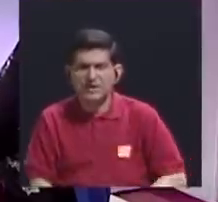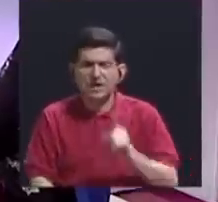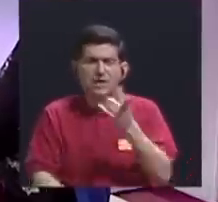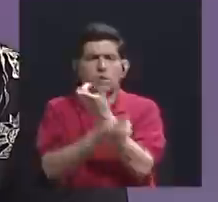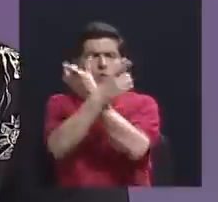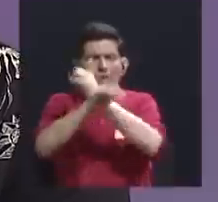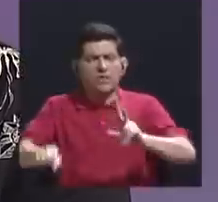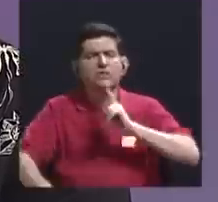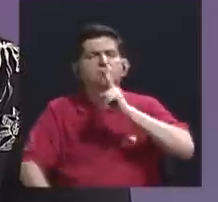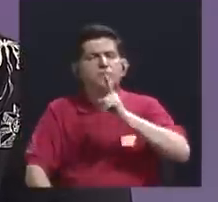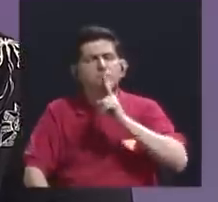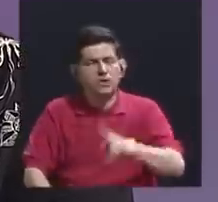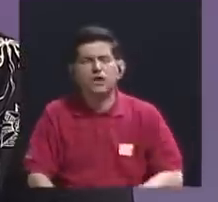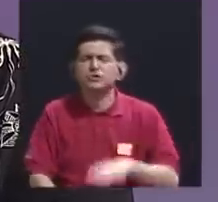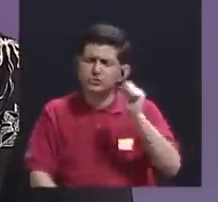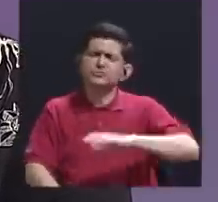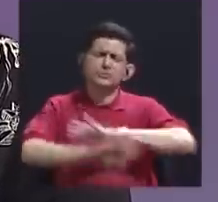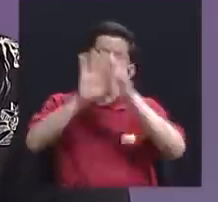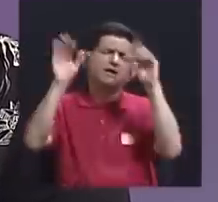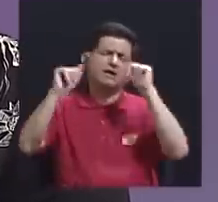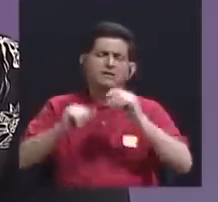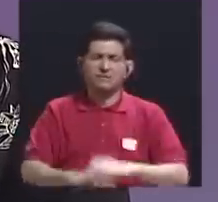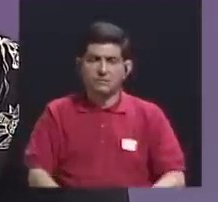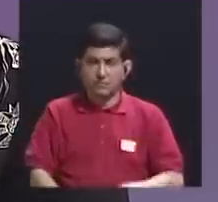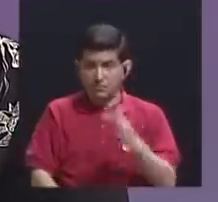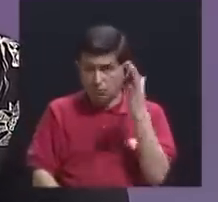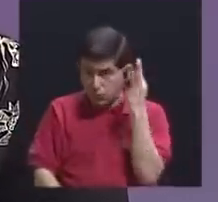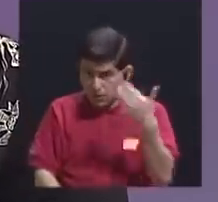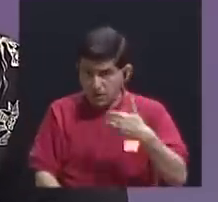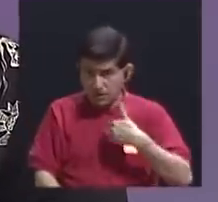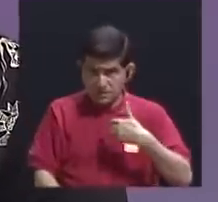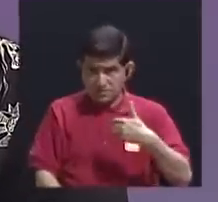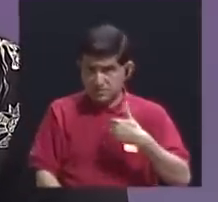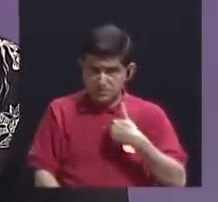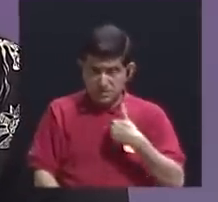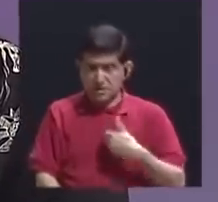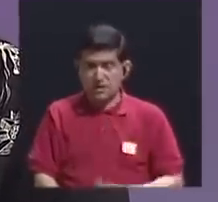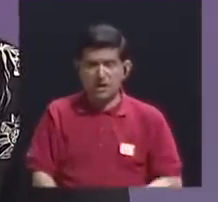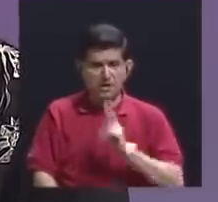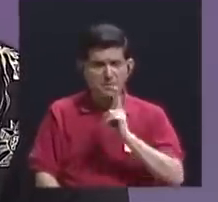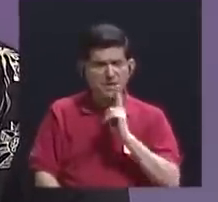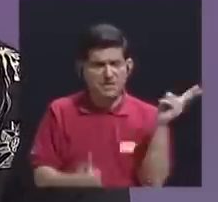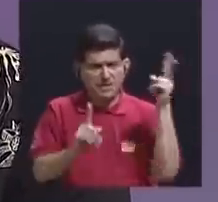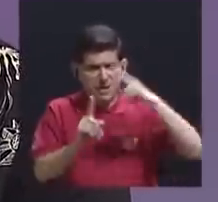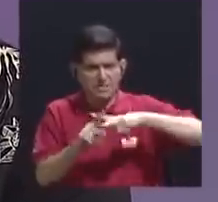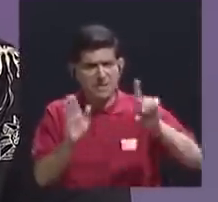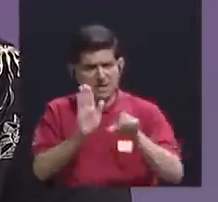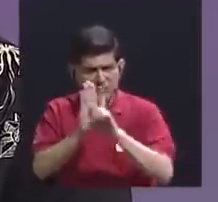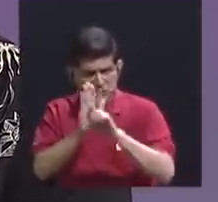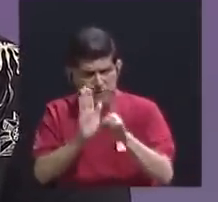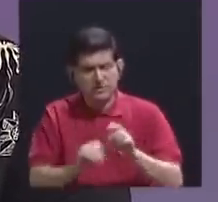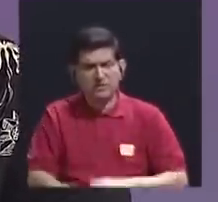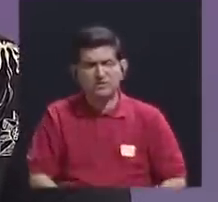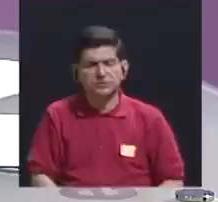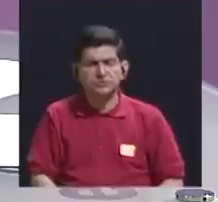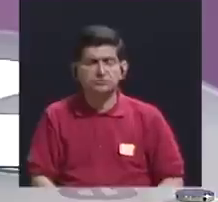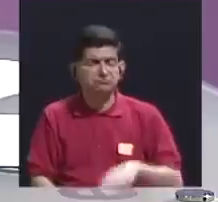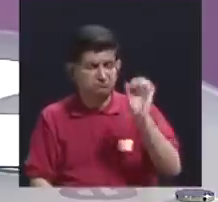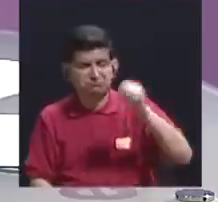democracia real en donde las mujeres tengan un verdadero ejercicio de sus derechos